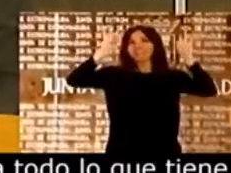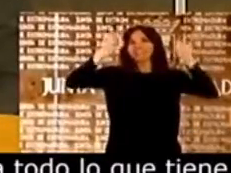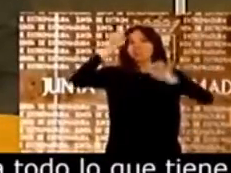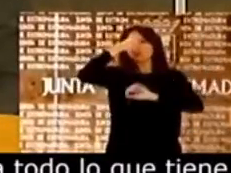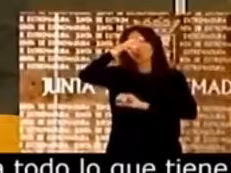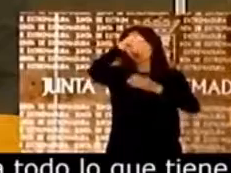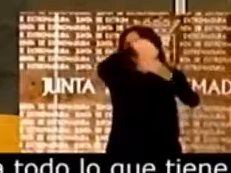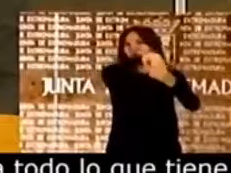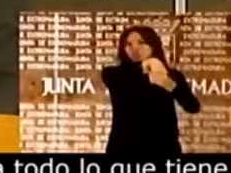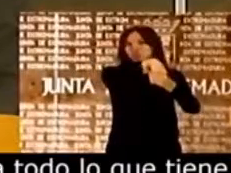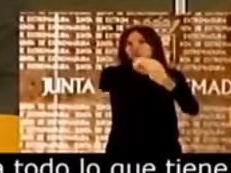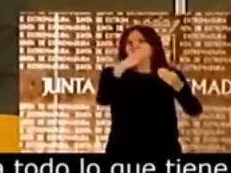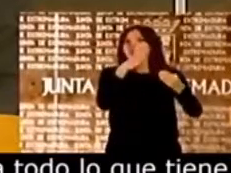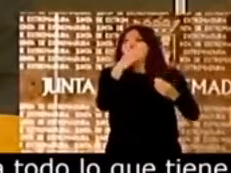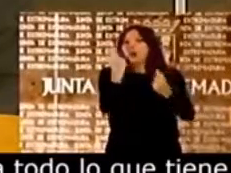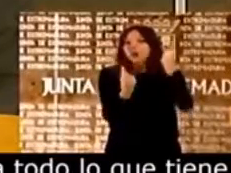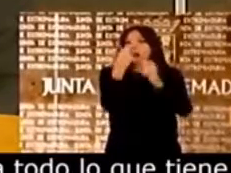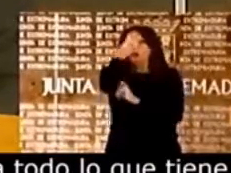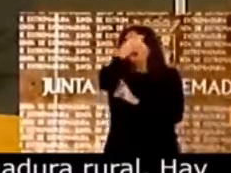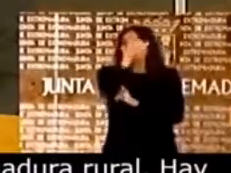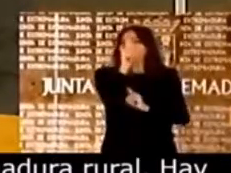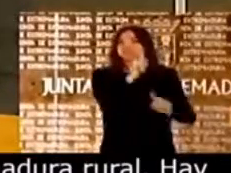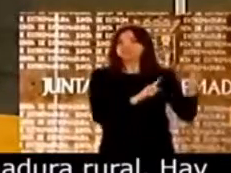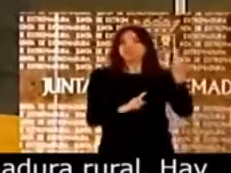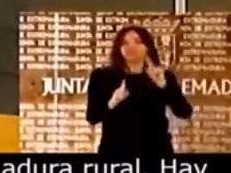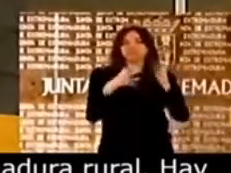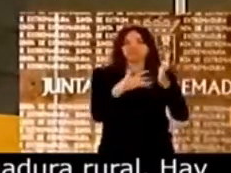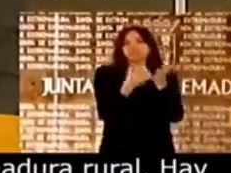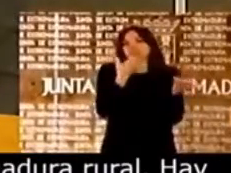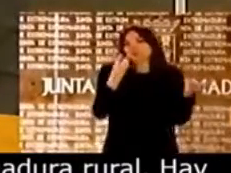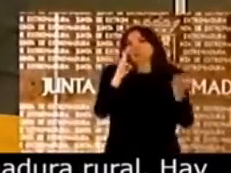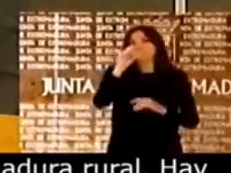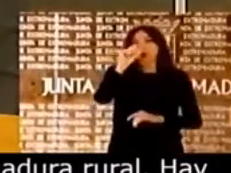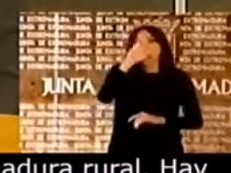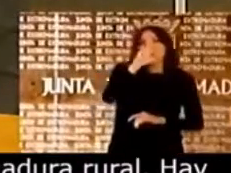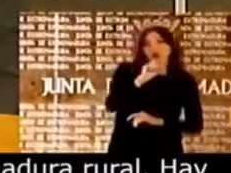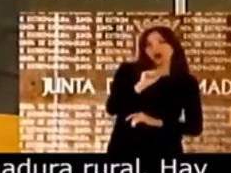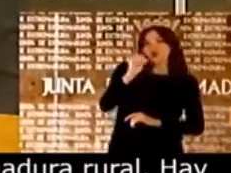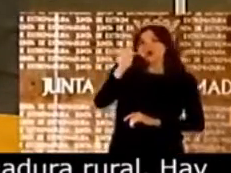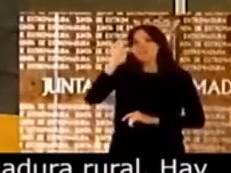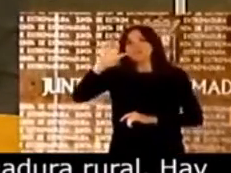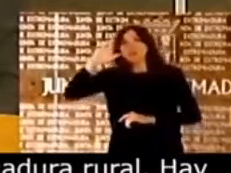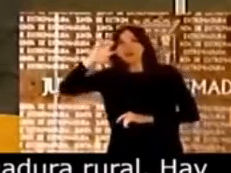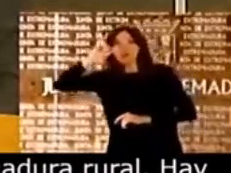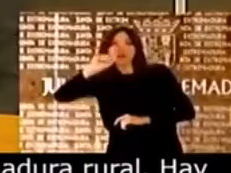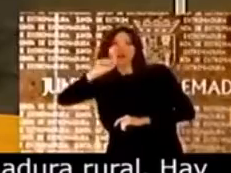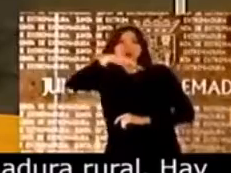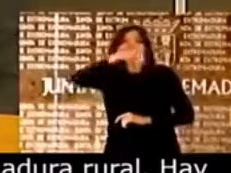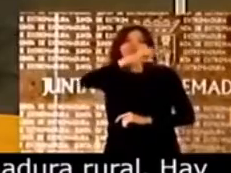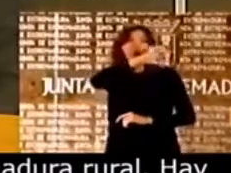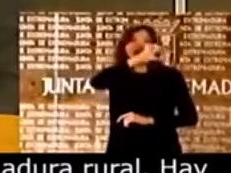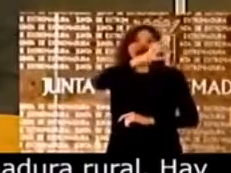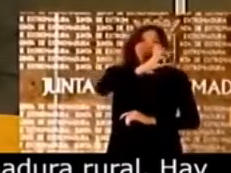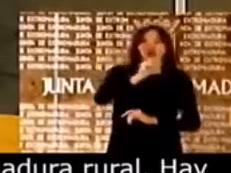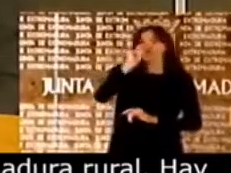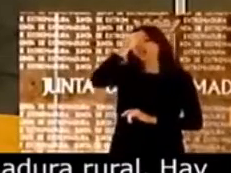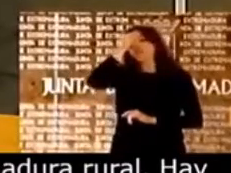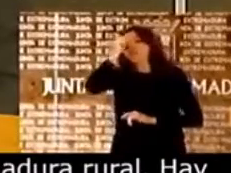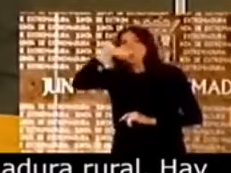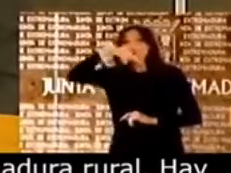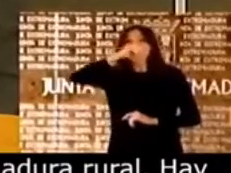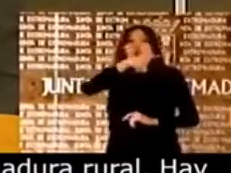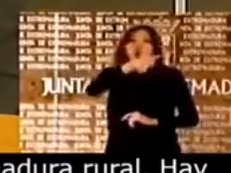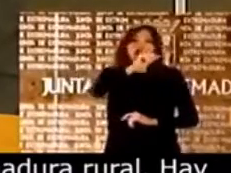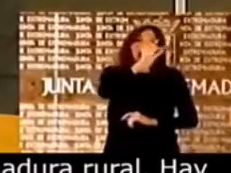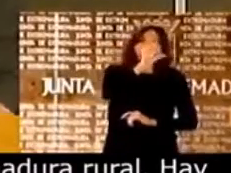donde hay muchos problemas. Estoy hablando de La Parra, estoy hablando de Feria, estoy hablando de La Morera, estoy hablando de Salvatierra, estoy hablando de Nogales, estoy hablando de La